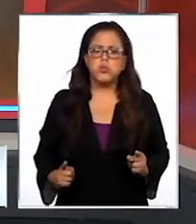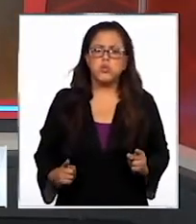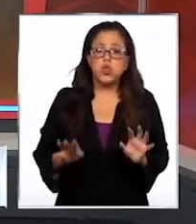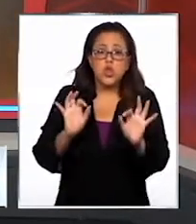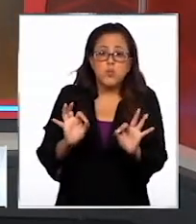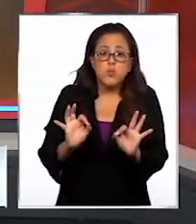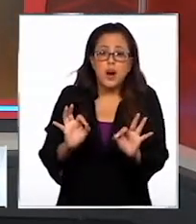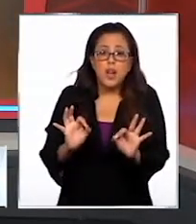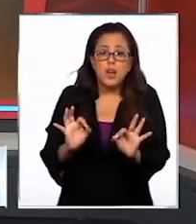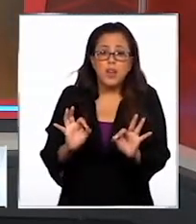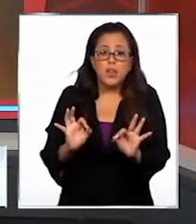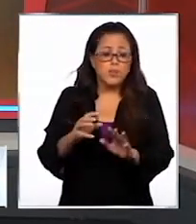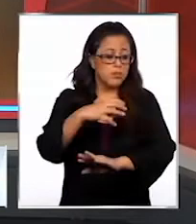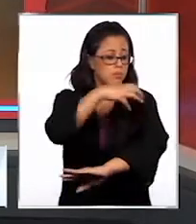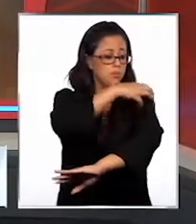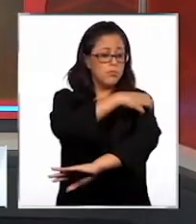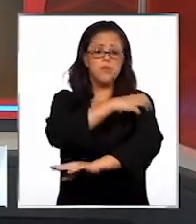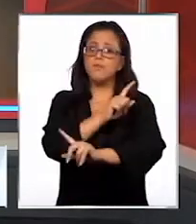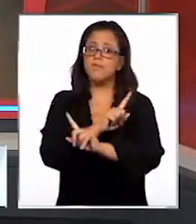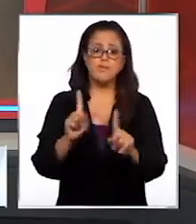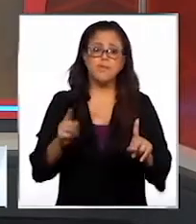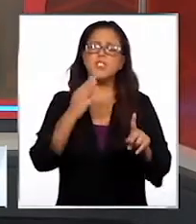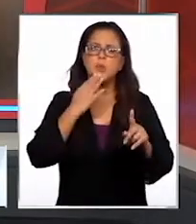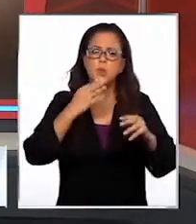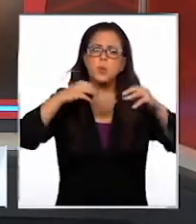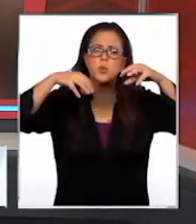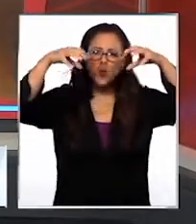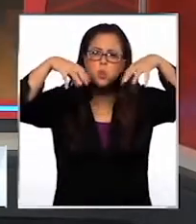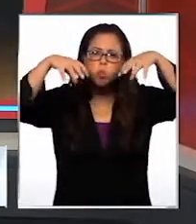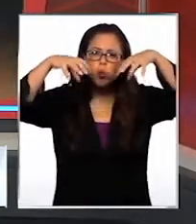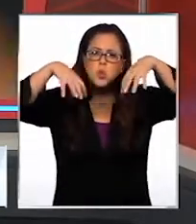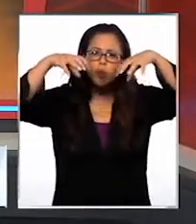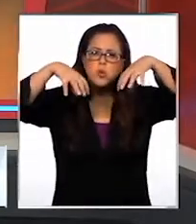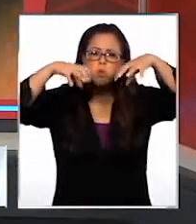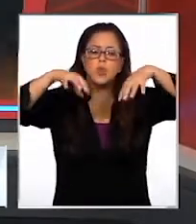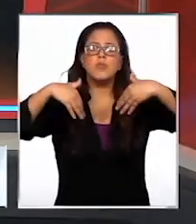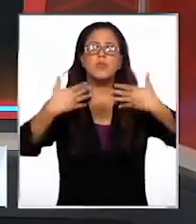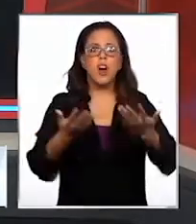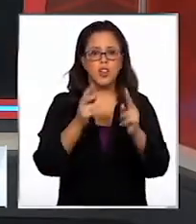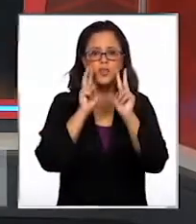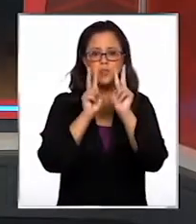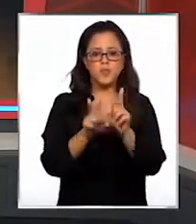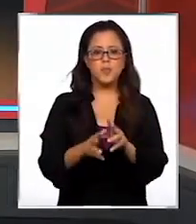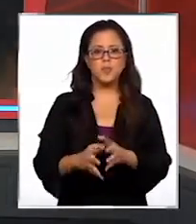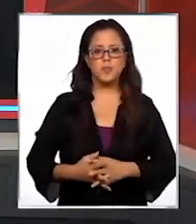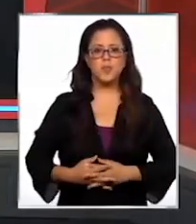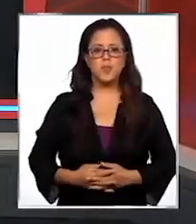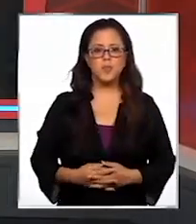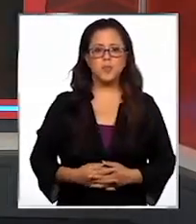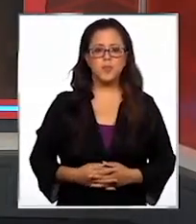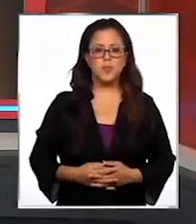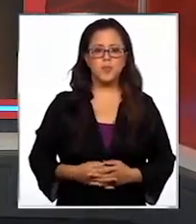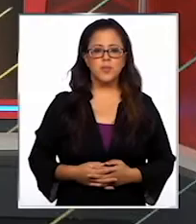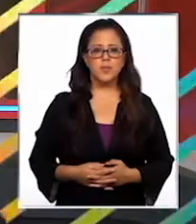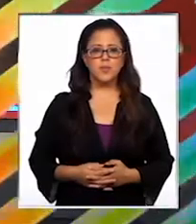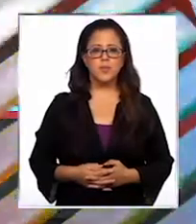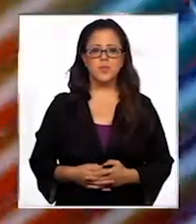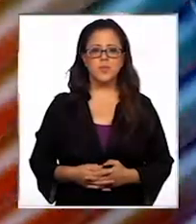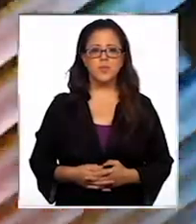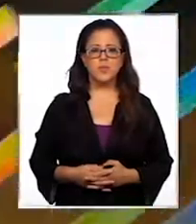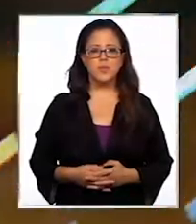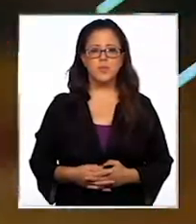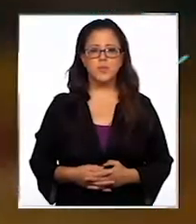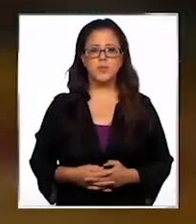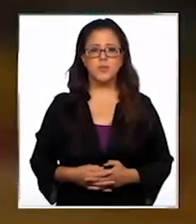algo muy poco usual para esta zona del país, además de una leve llovizna. Antofagasta Televisión con el informe.